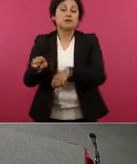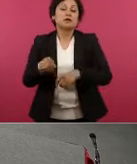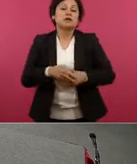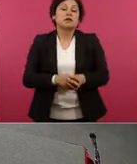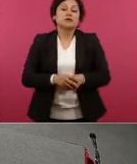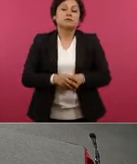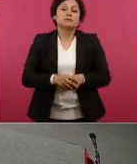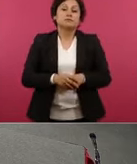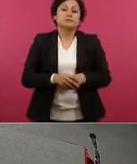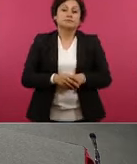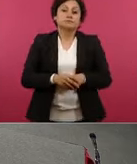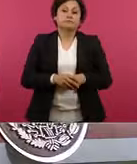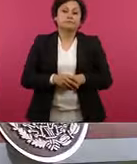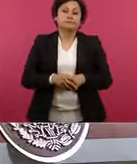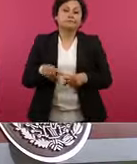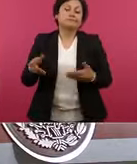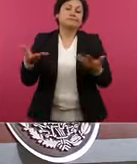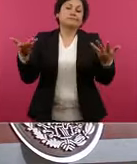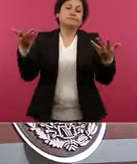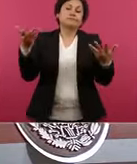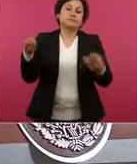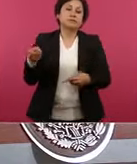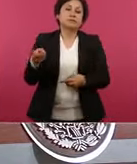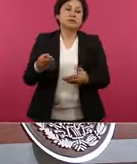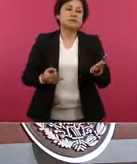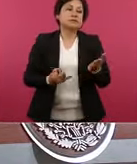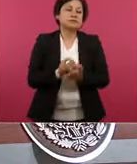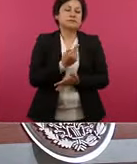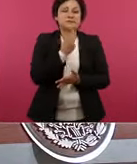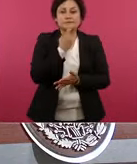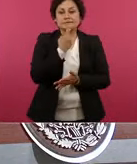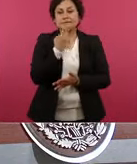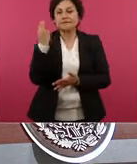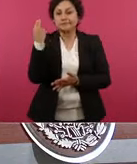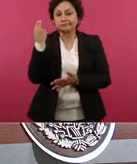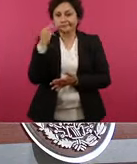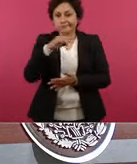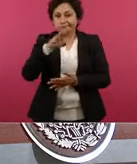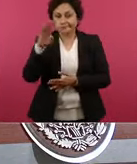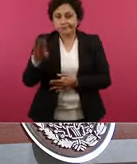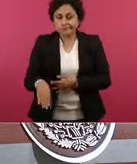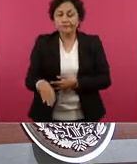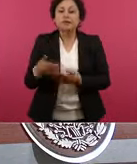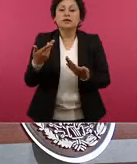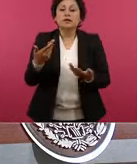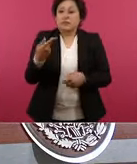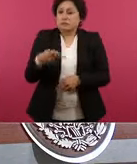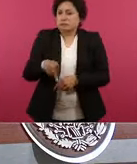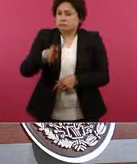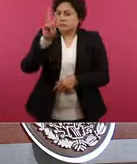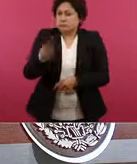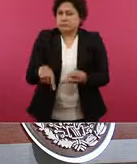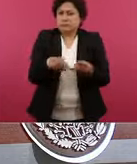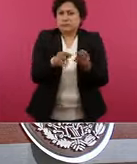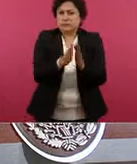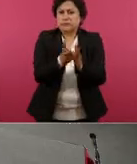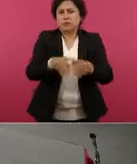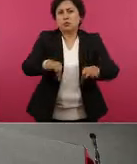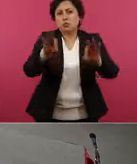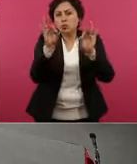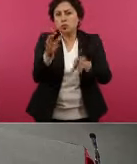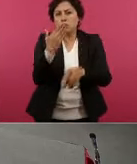decidió quitarse la vida, pero muy bueno, mucho, mucho, muy bueno. A ver si no tienes